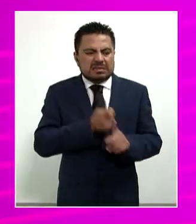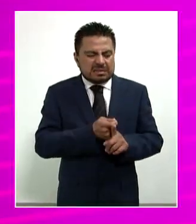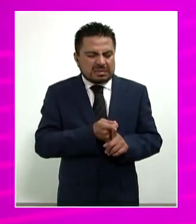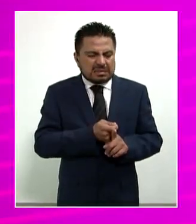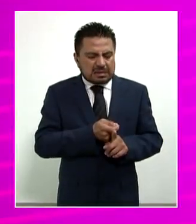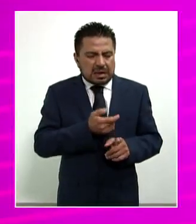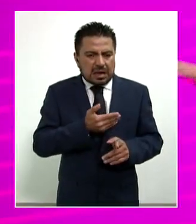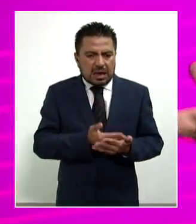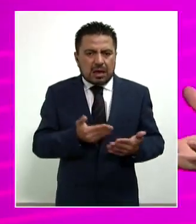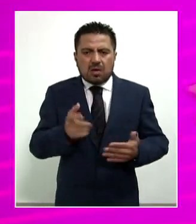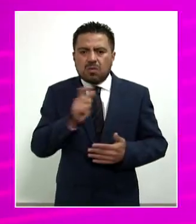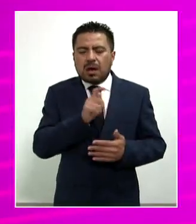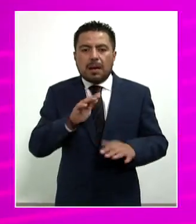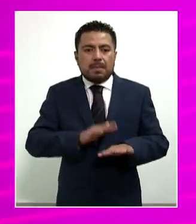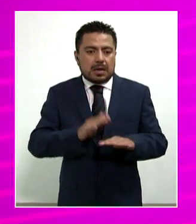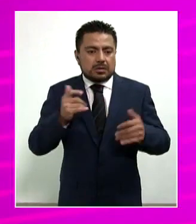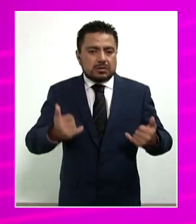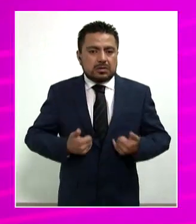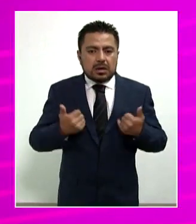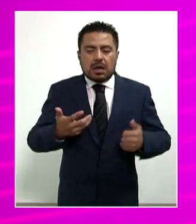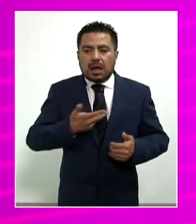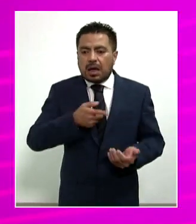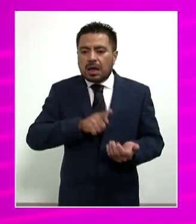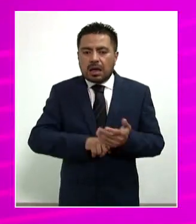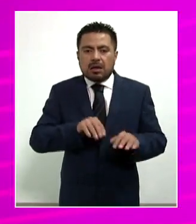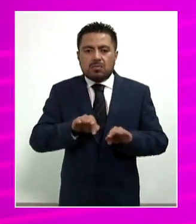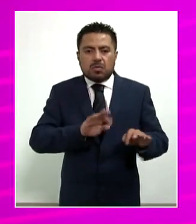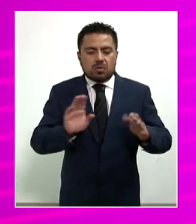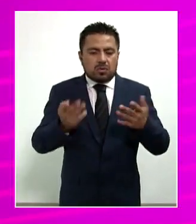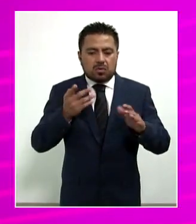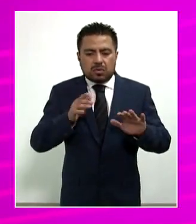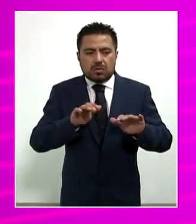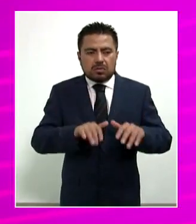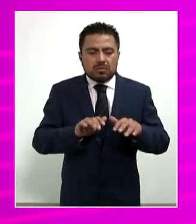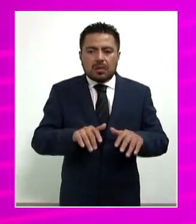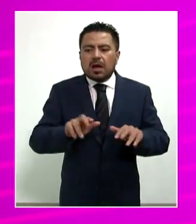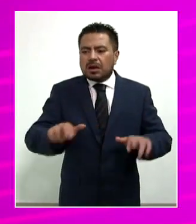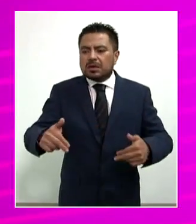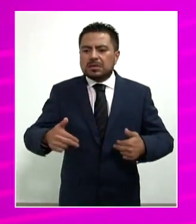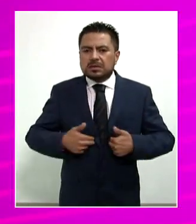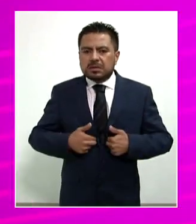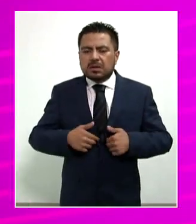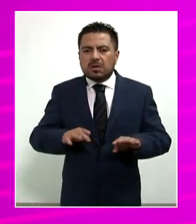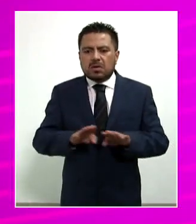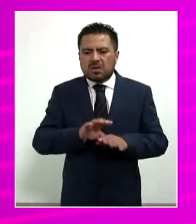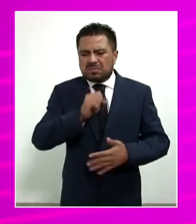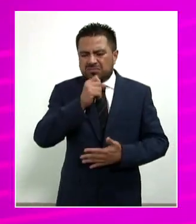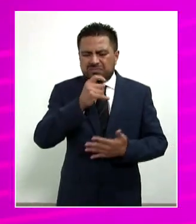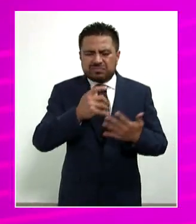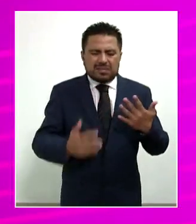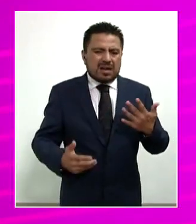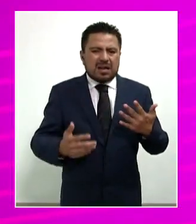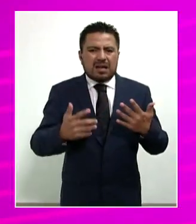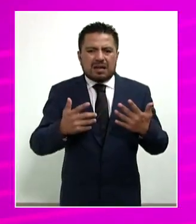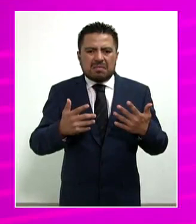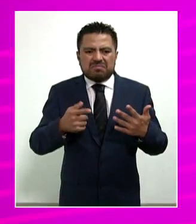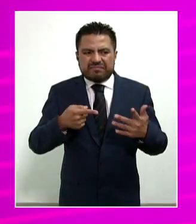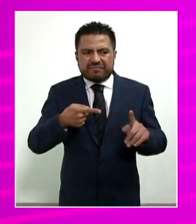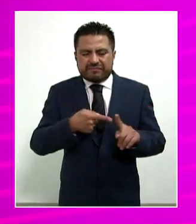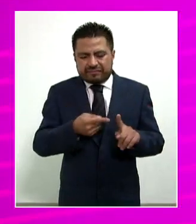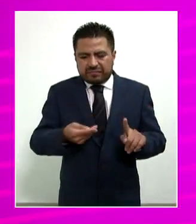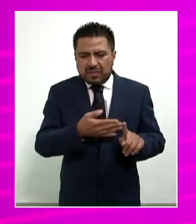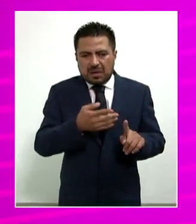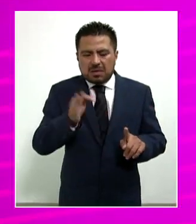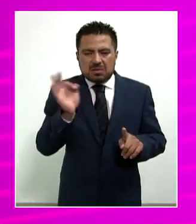esto, cuando más jóvenes ha habido que están entrando al mundo del trabajo, los estamos recibiendo con una serie de prejuicios pues muy nocivos para